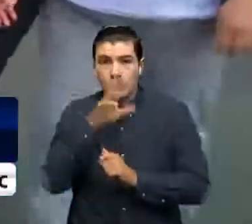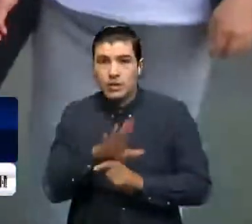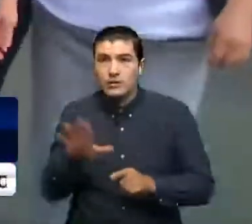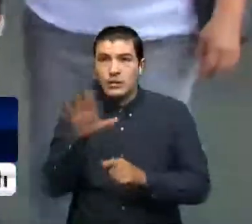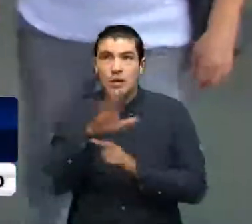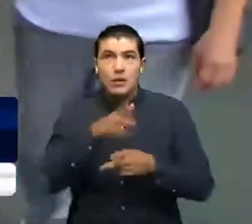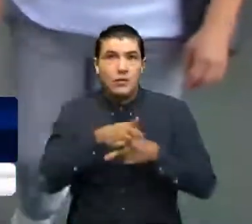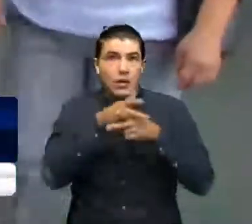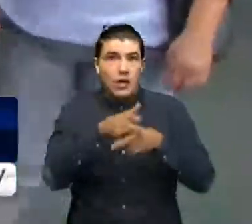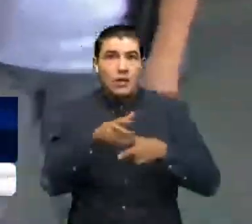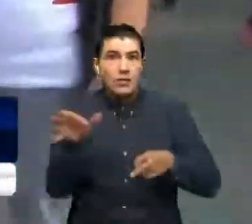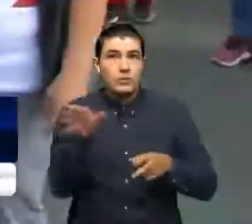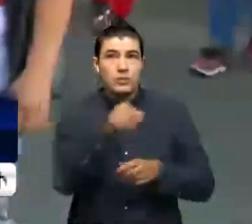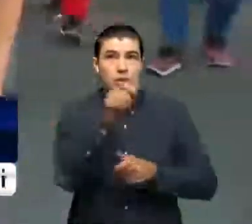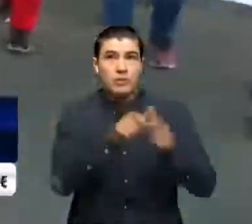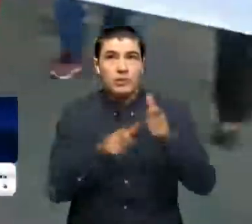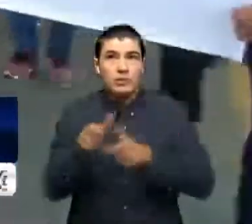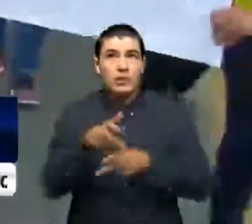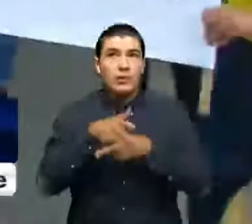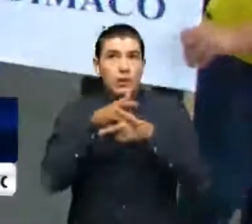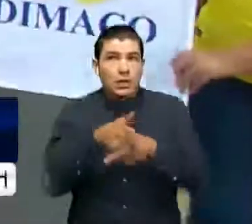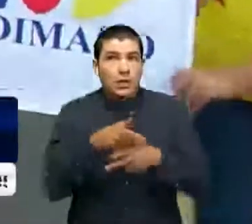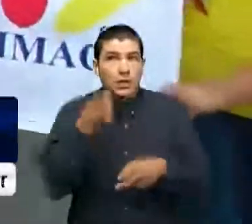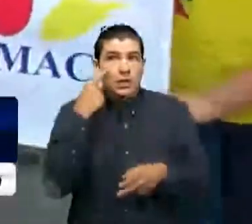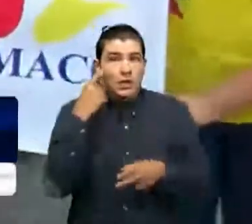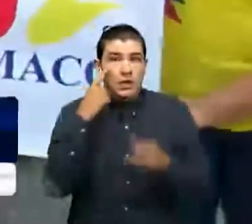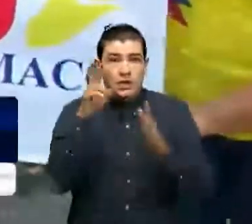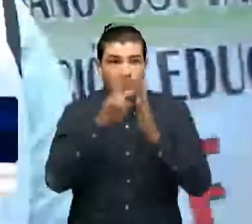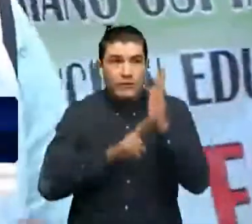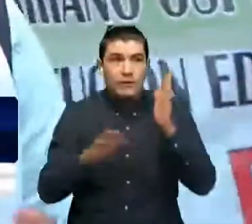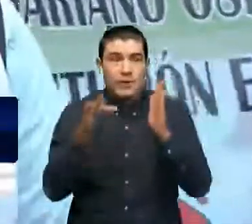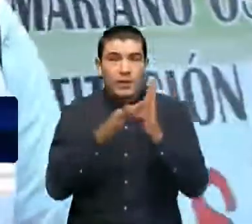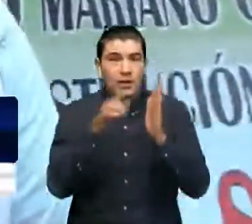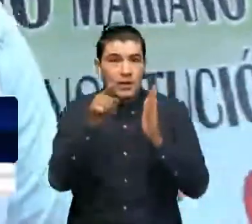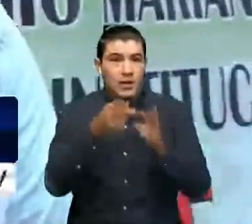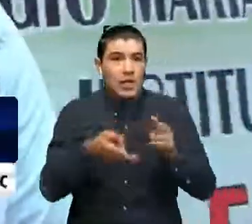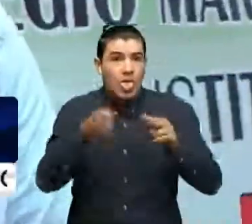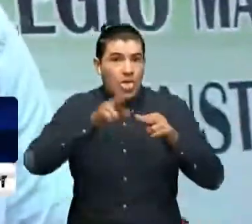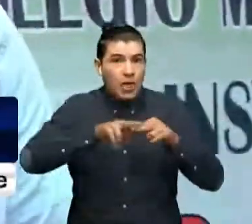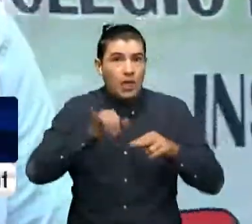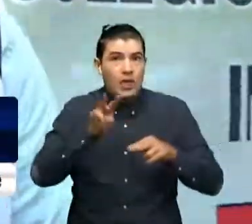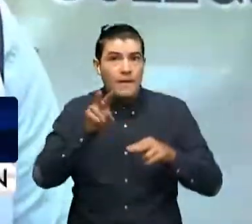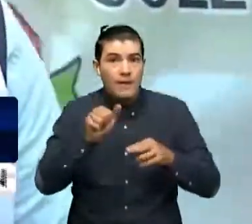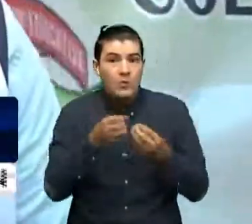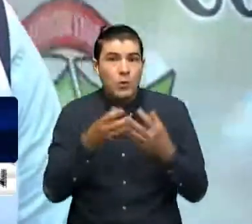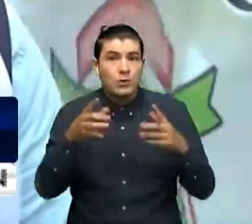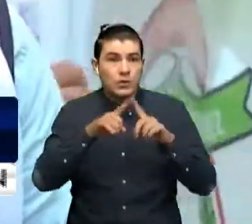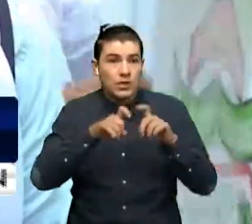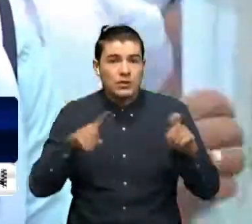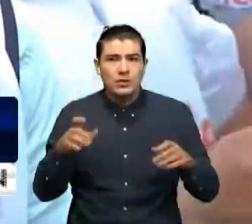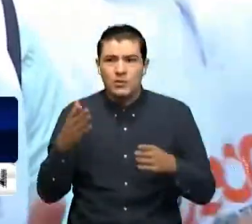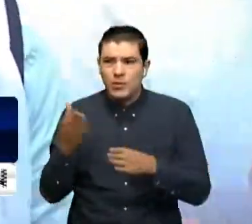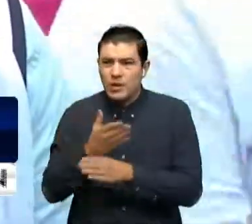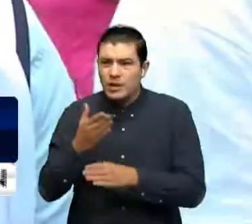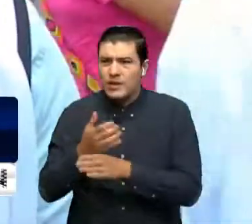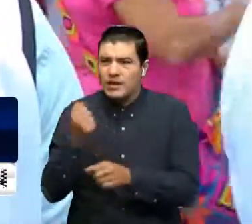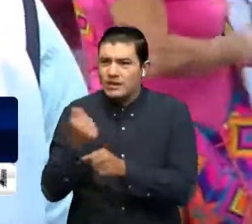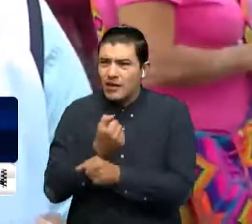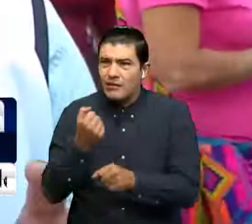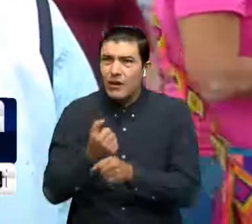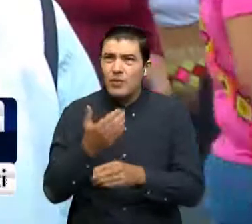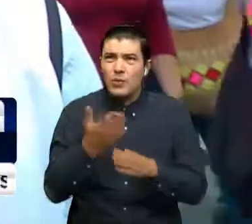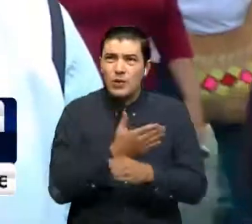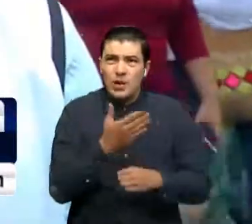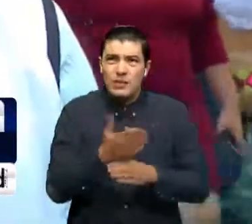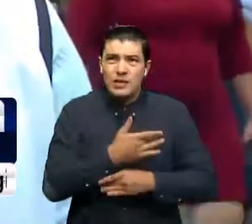obrera. ¡Exigimos! ¡Exigimos! ¡Exigimos! Teniendo en cuenta los problemas de empleo, salud, ¿sí? Todos esos